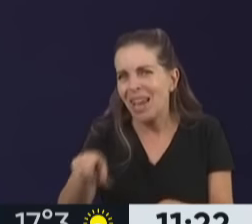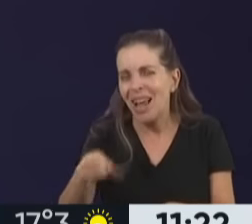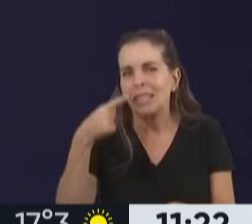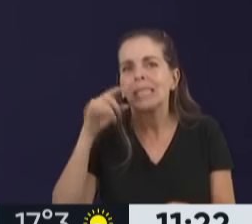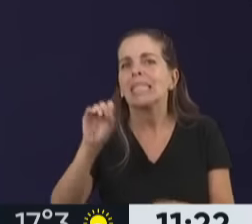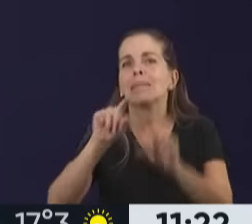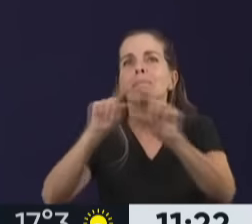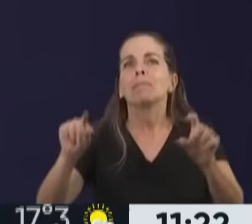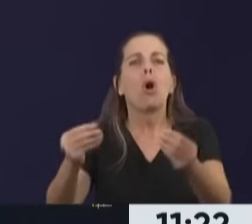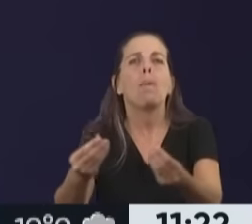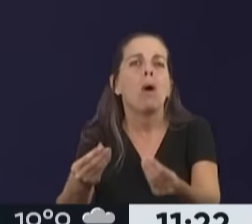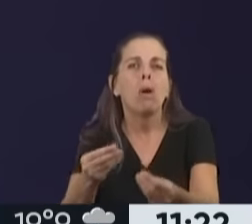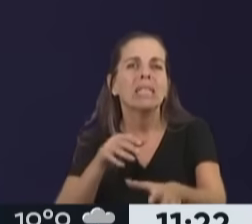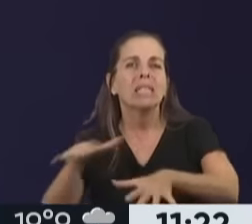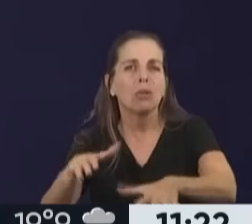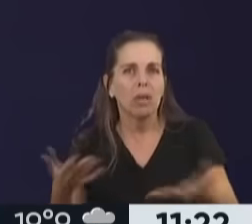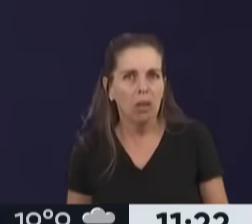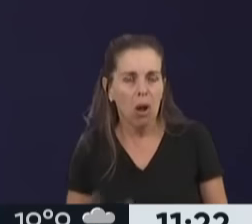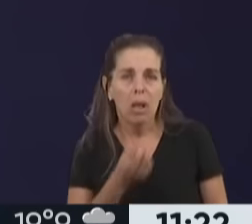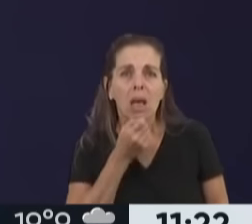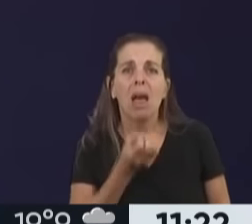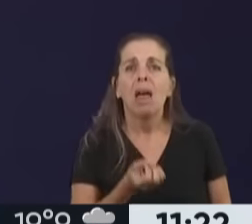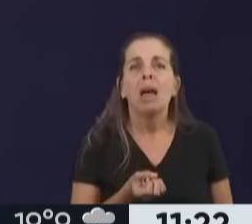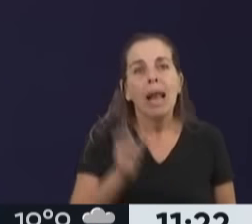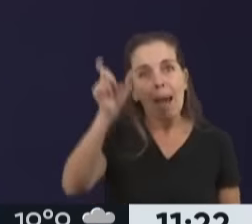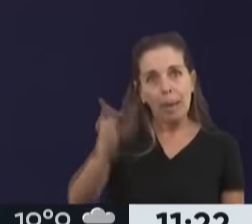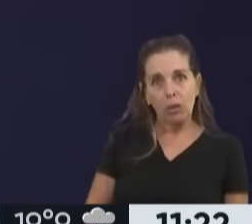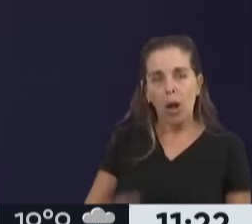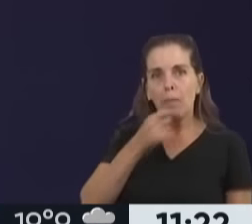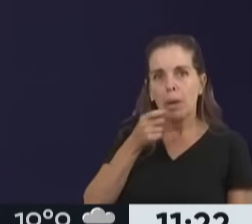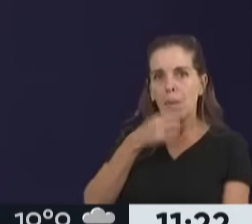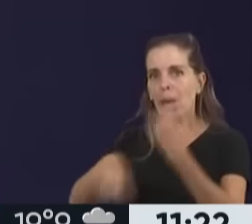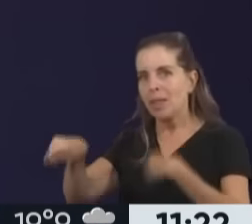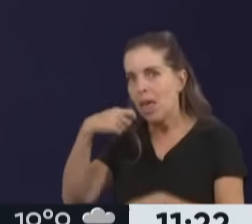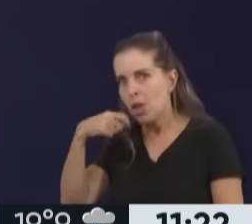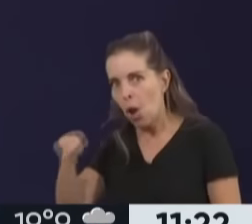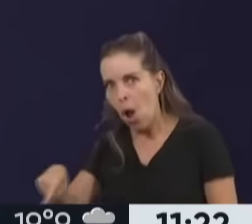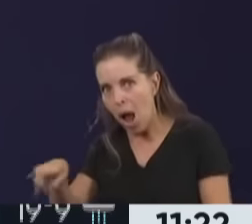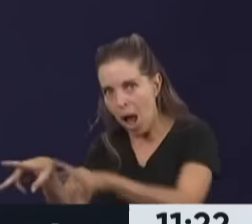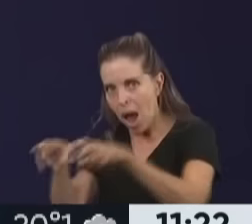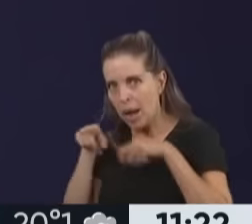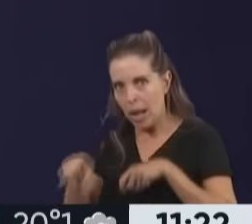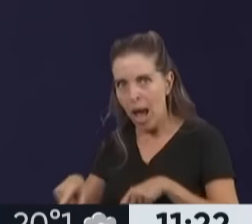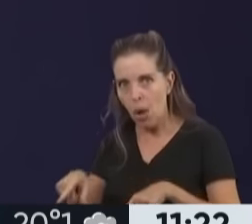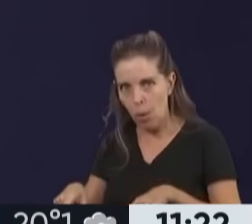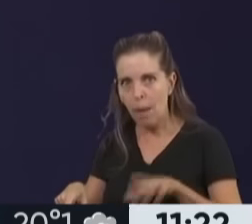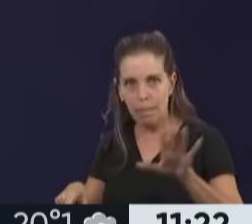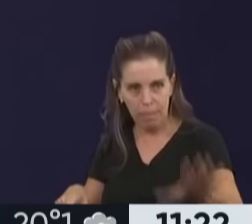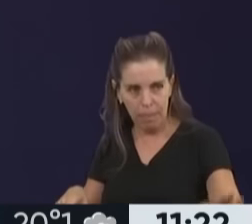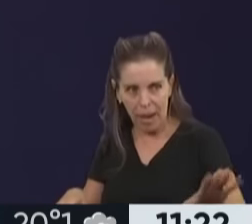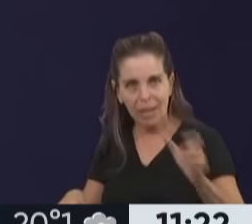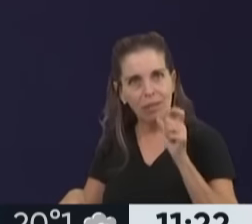promovamos que el que se dedica al narcotráfico pueda libremente usar el dinero de No pidas el micrófono porque todavía